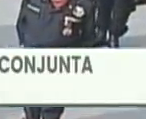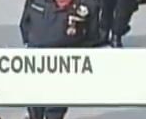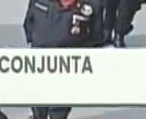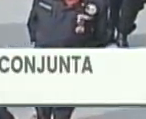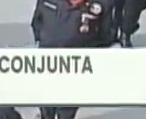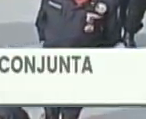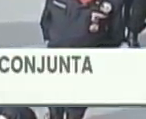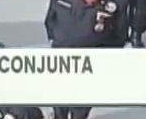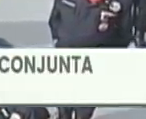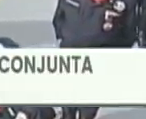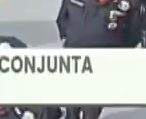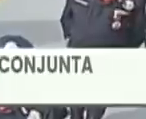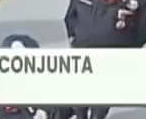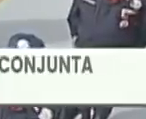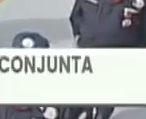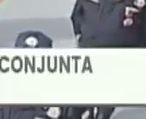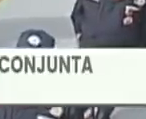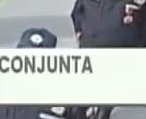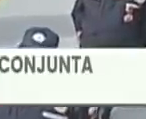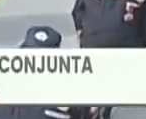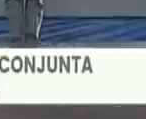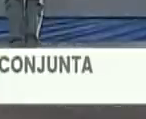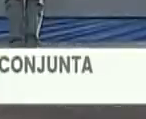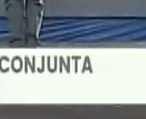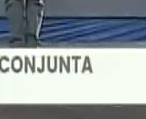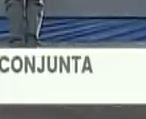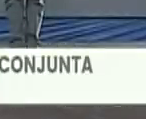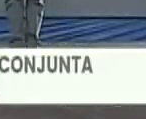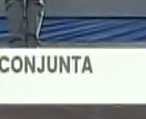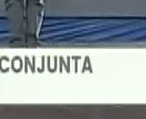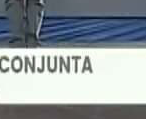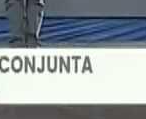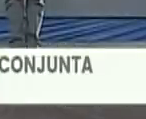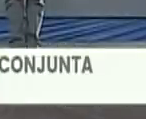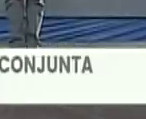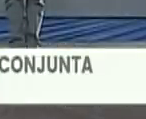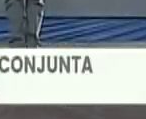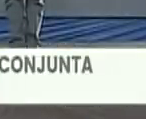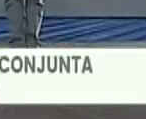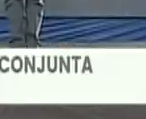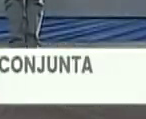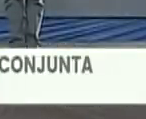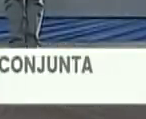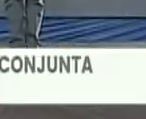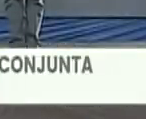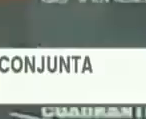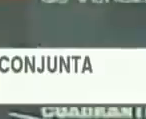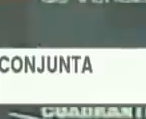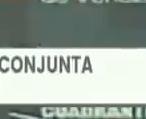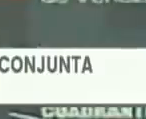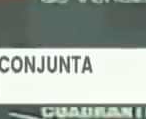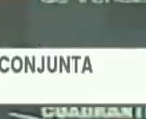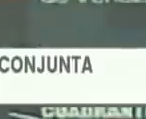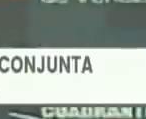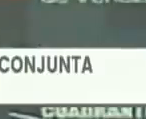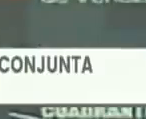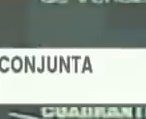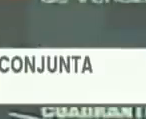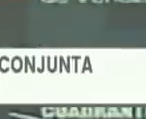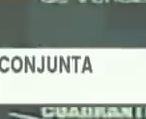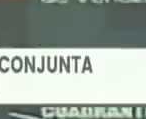Muy buenas tardes a todos los presentes. Saludar a